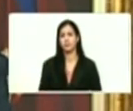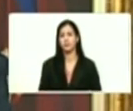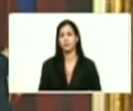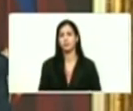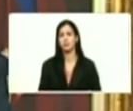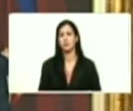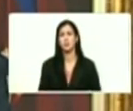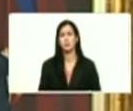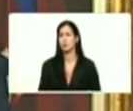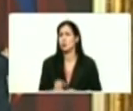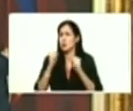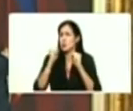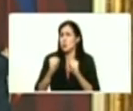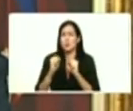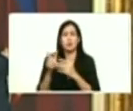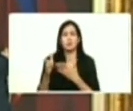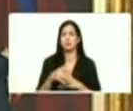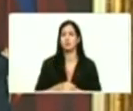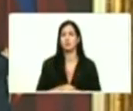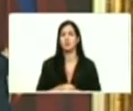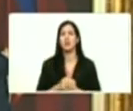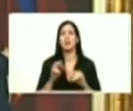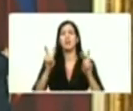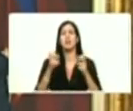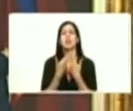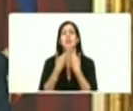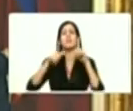es brutal es neoliberal